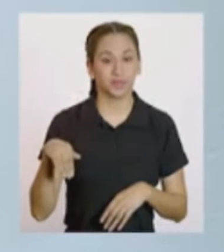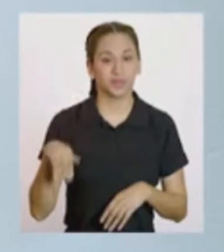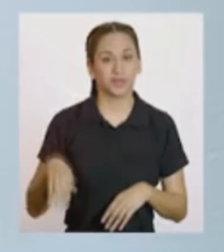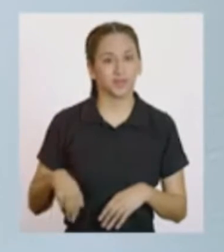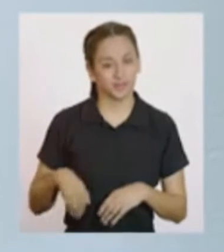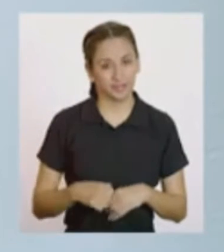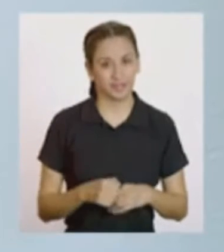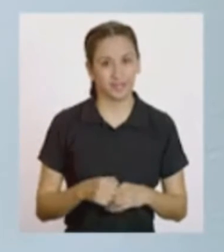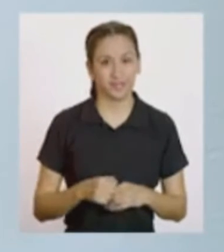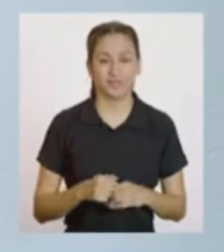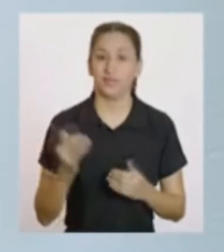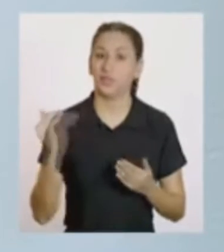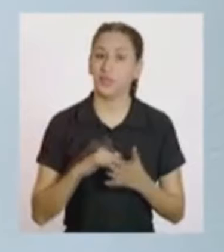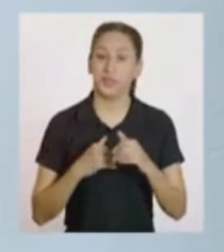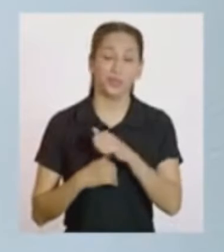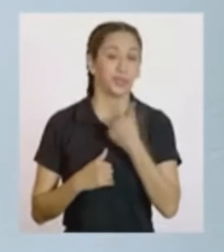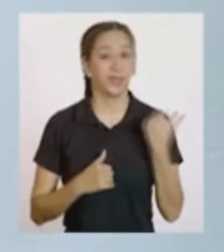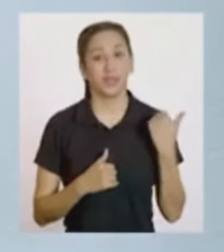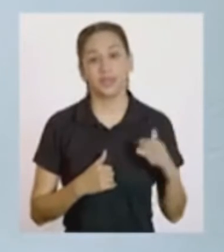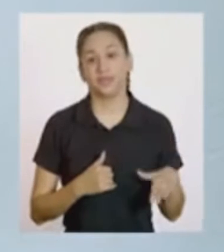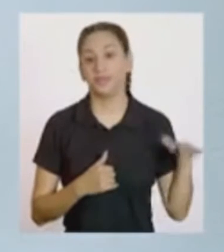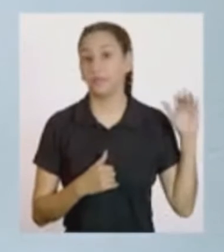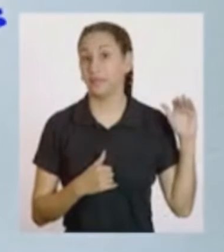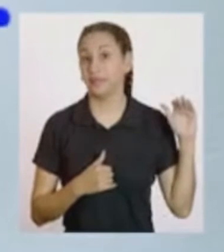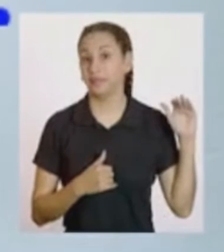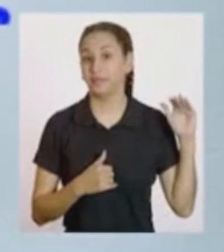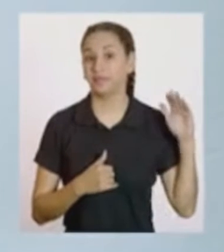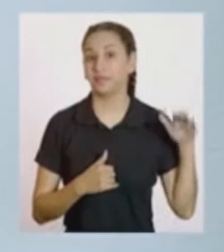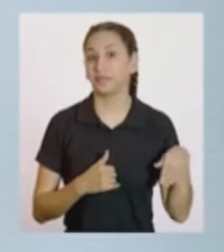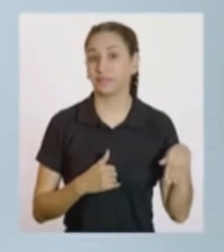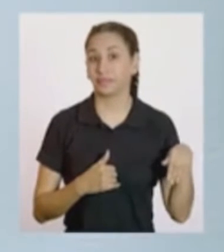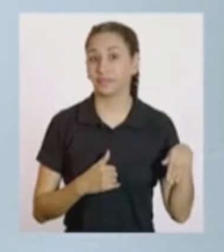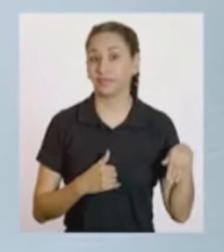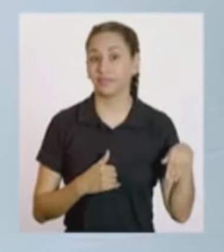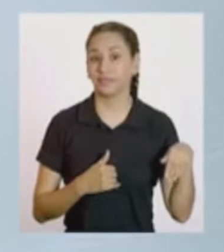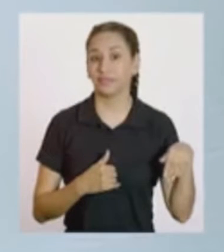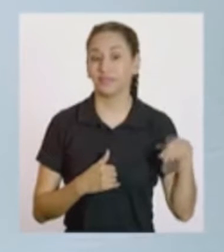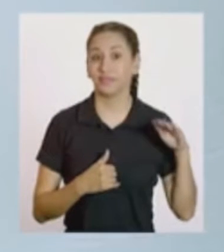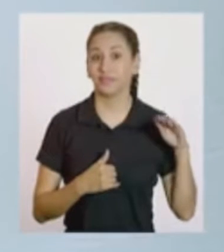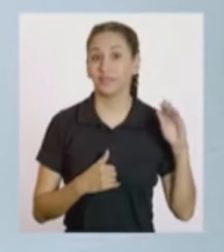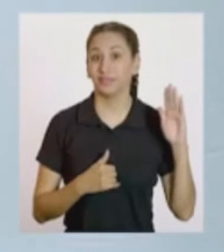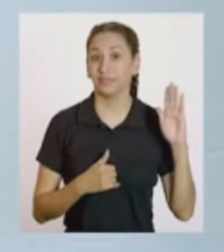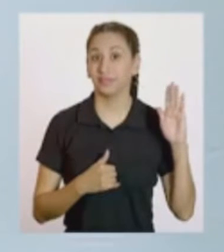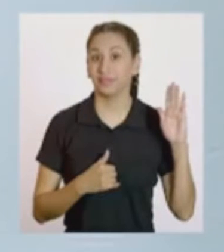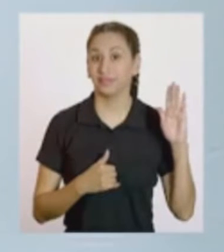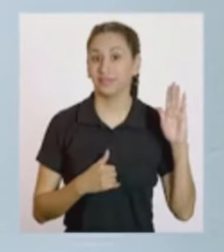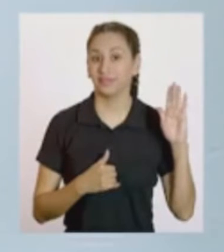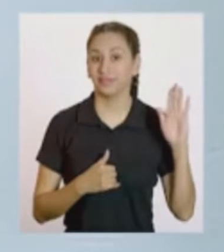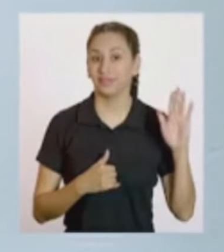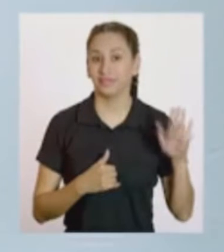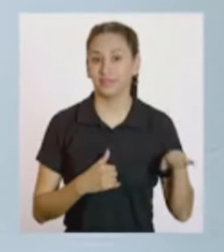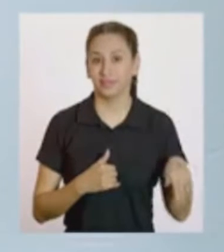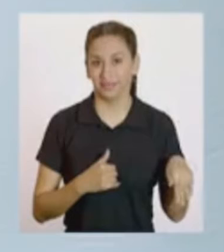centro, regresé. Otro lado, arriba, codo,